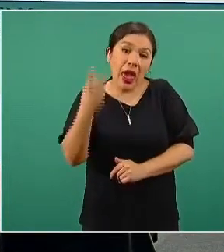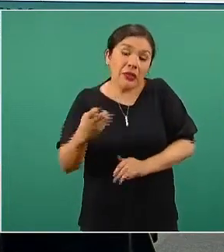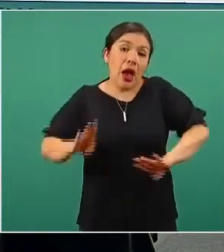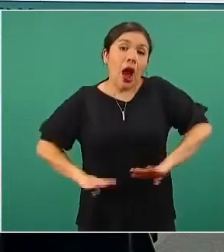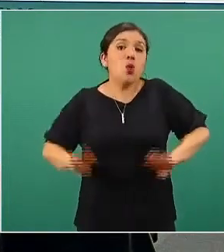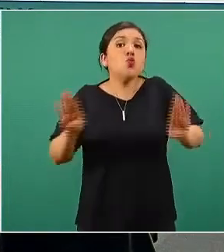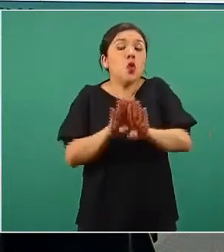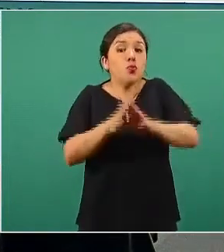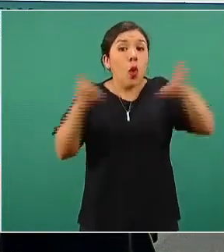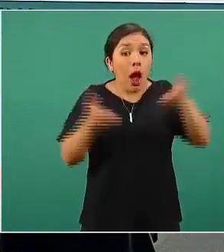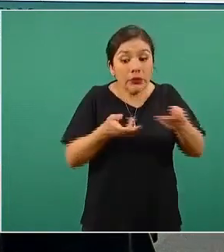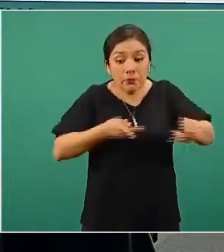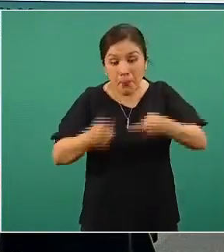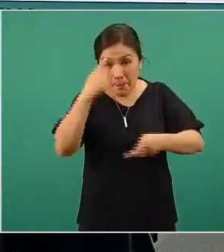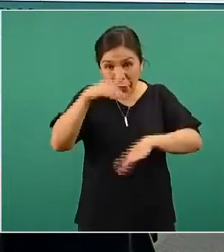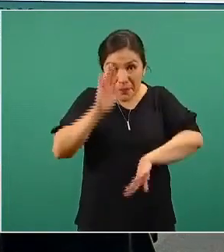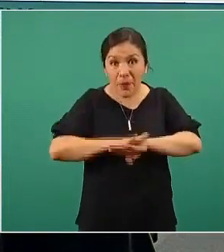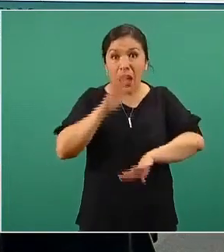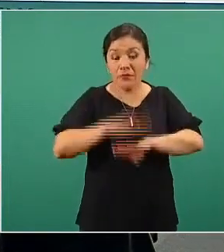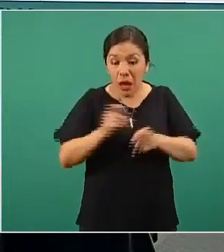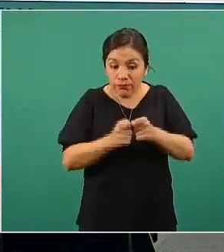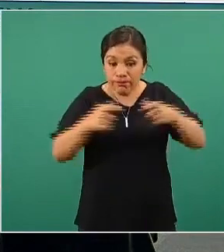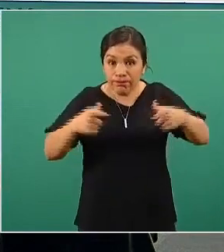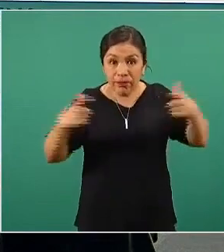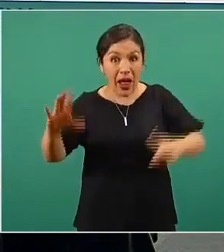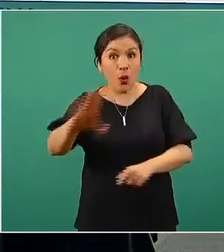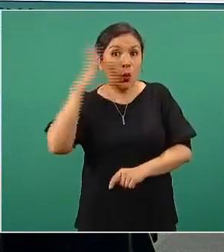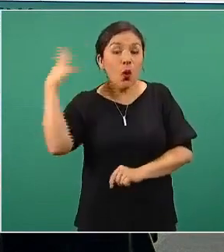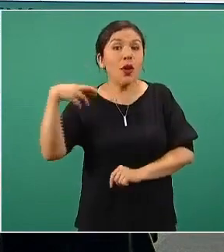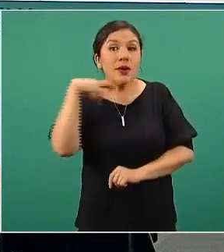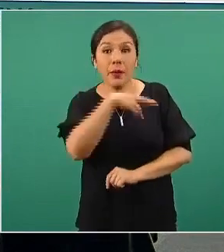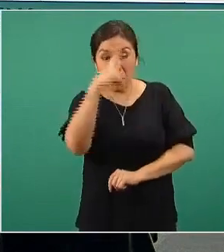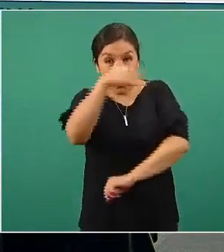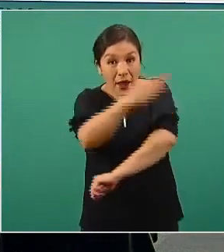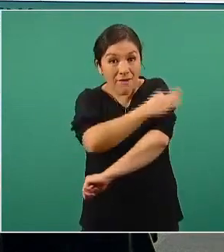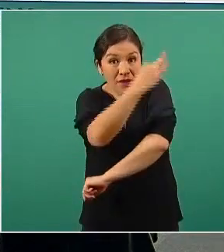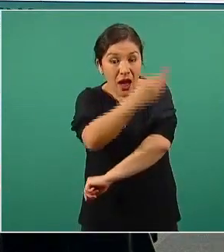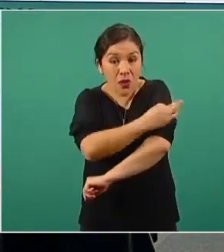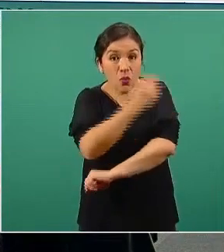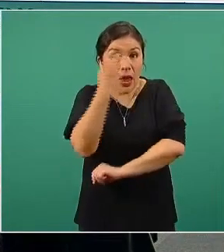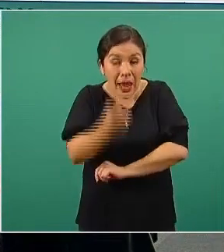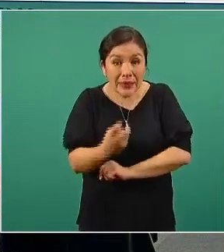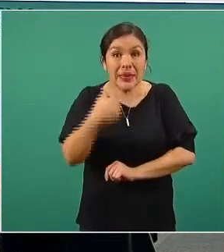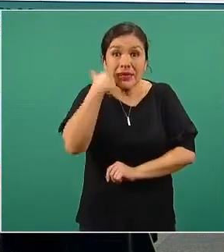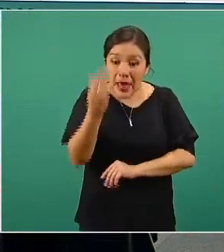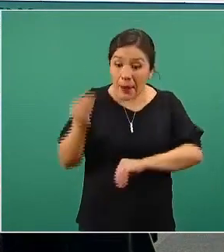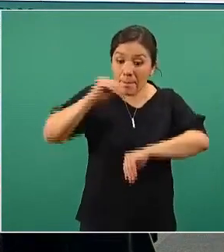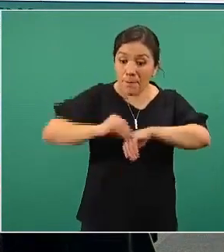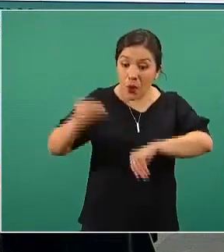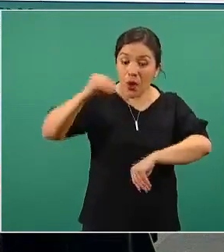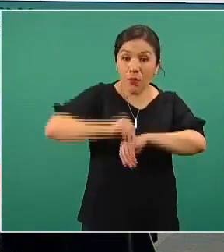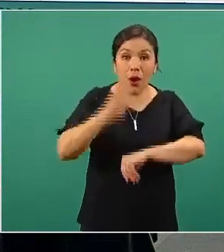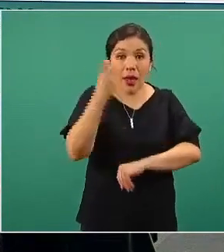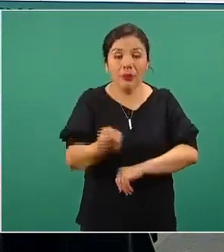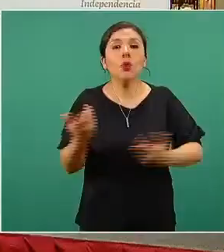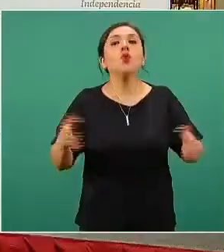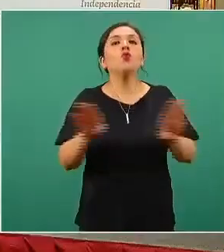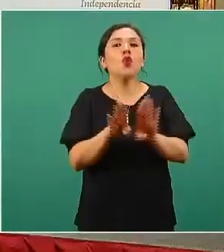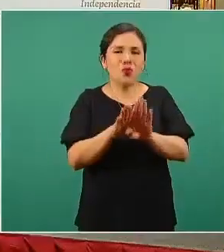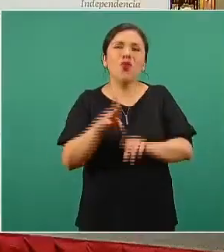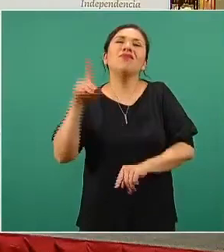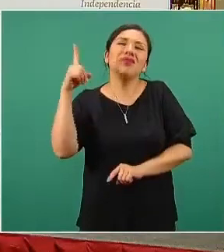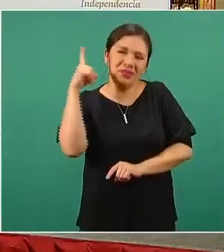de operación para poder expandir la velocidad, acelerar la velocidad de aplicación de vacunas es un